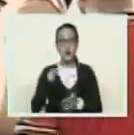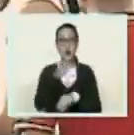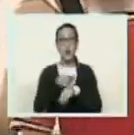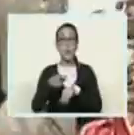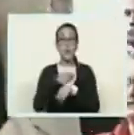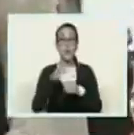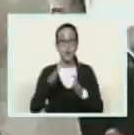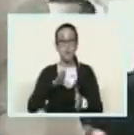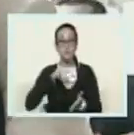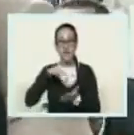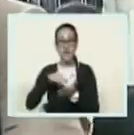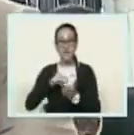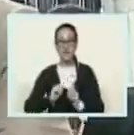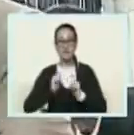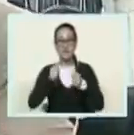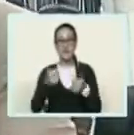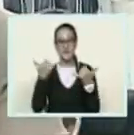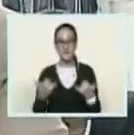Miranda.